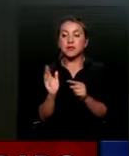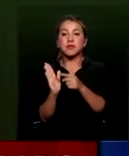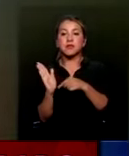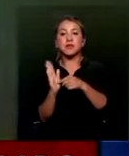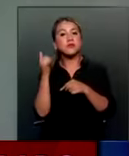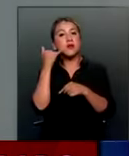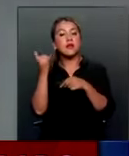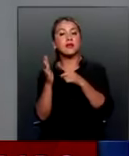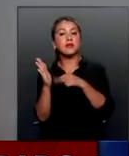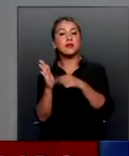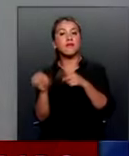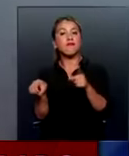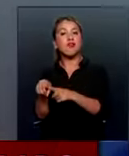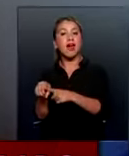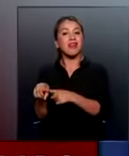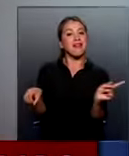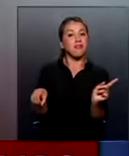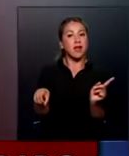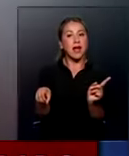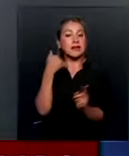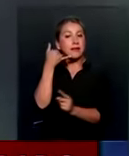teléfonos. No,